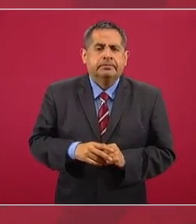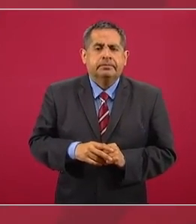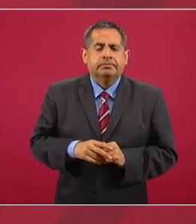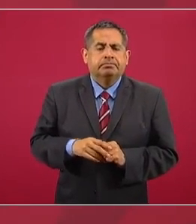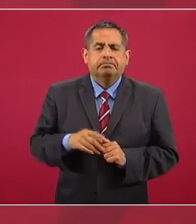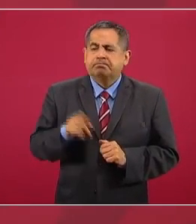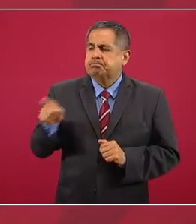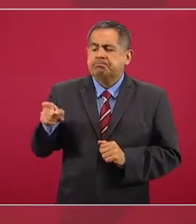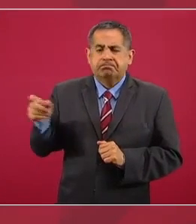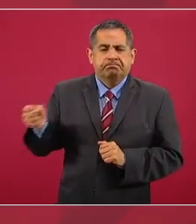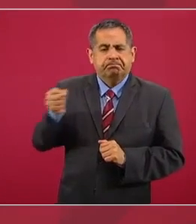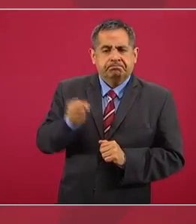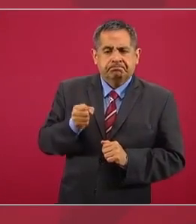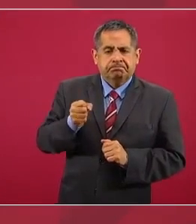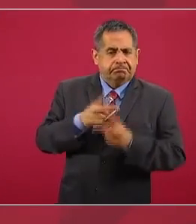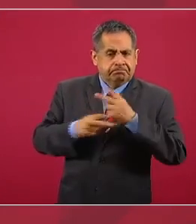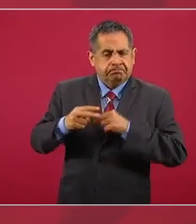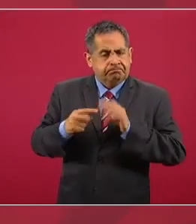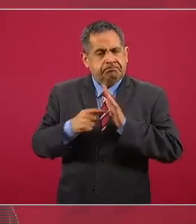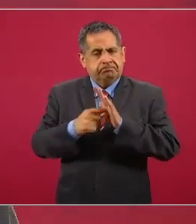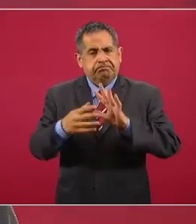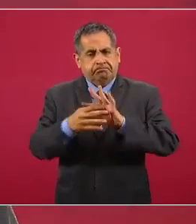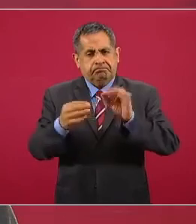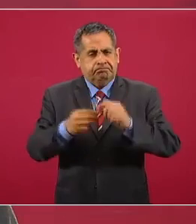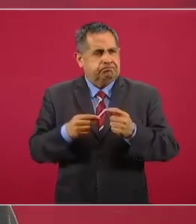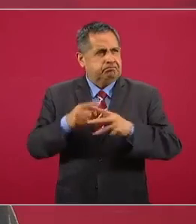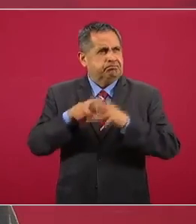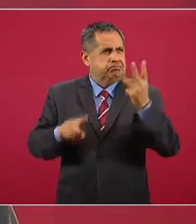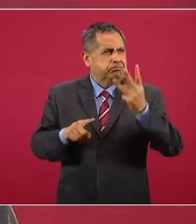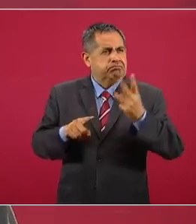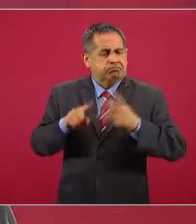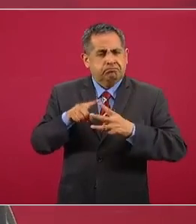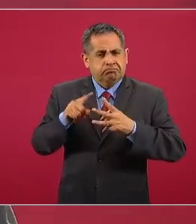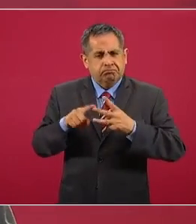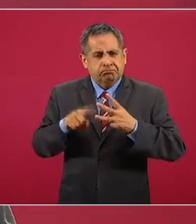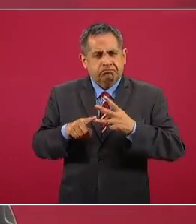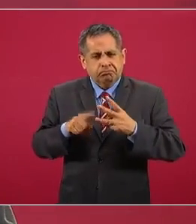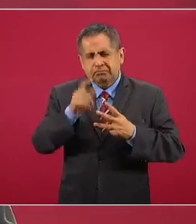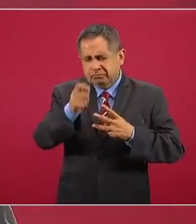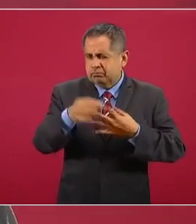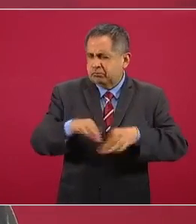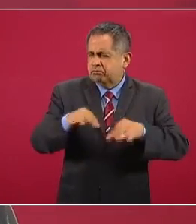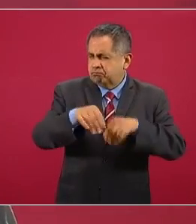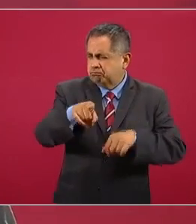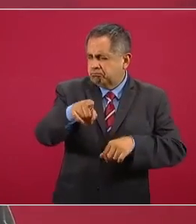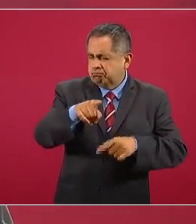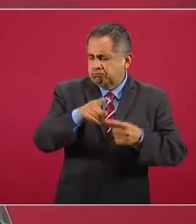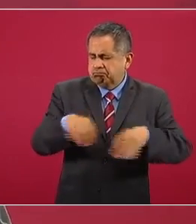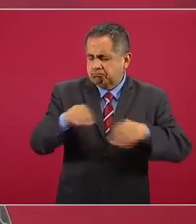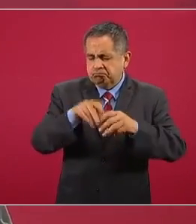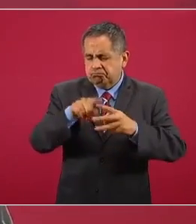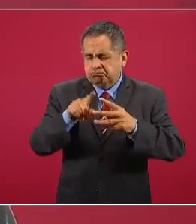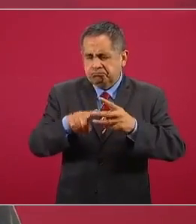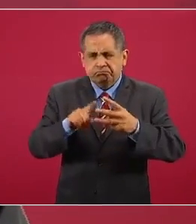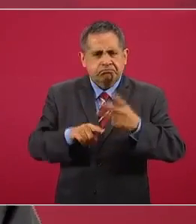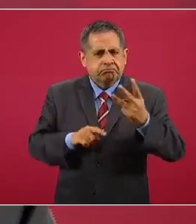Que vengan los tres, porque es importante.